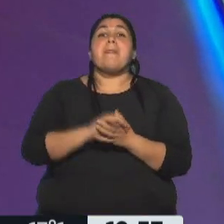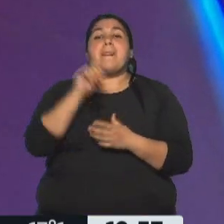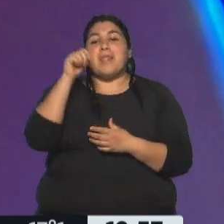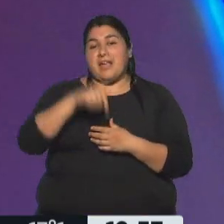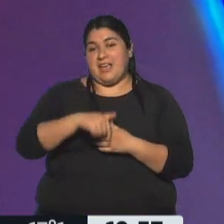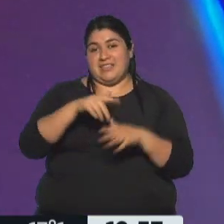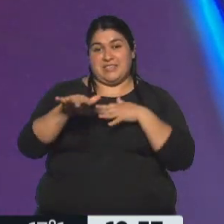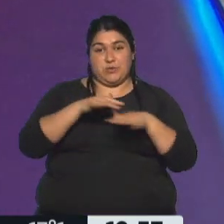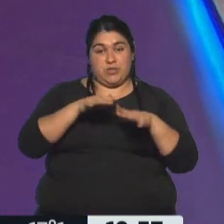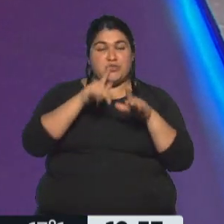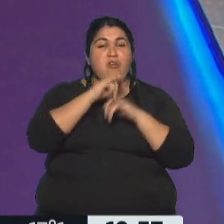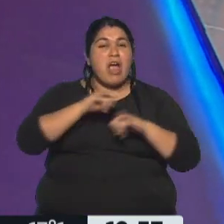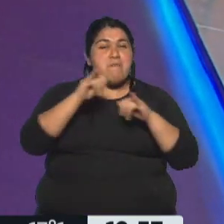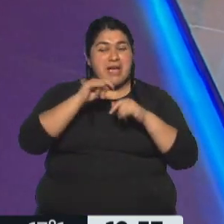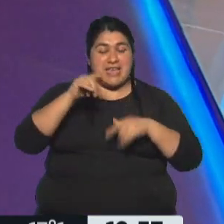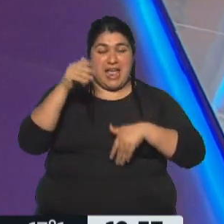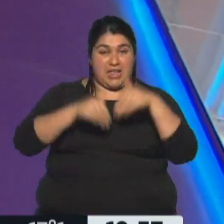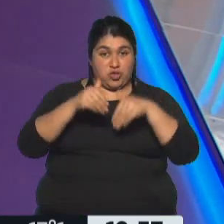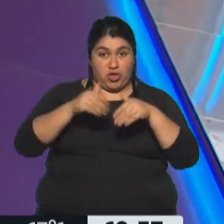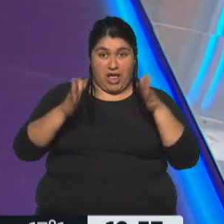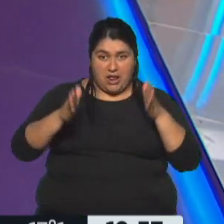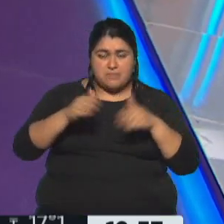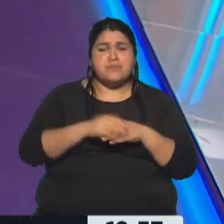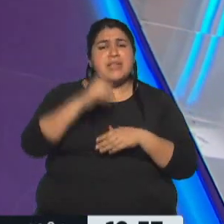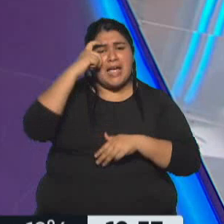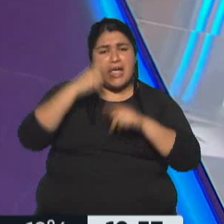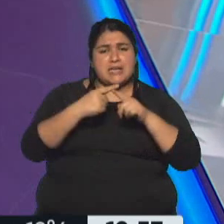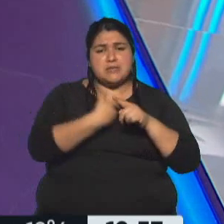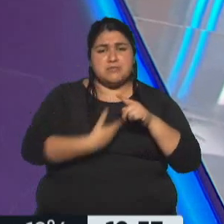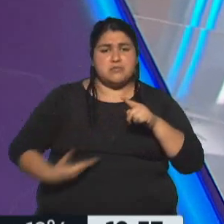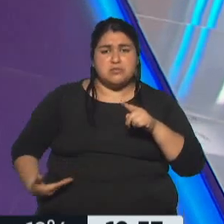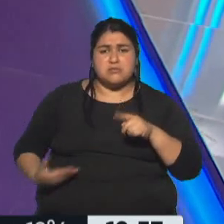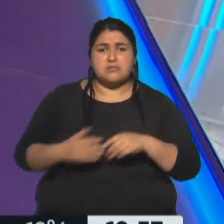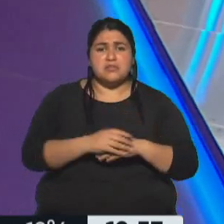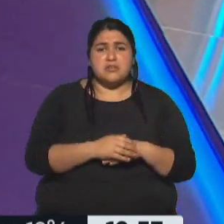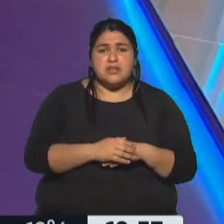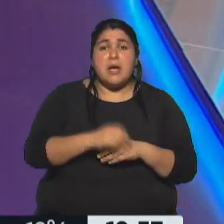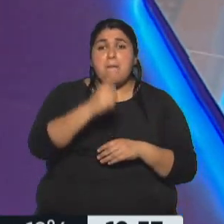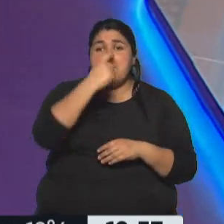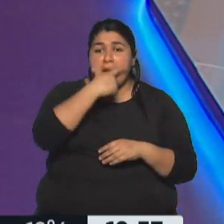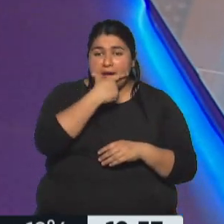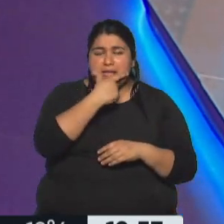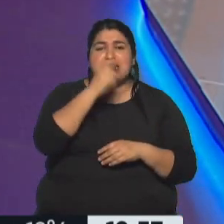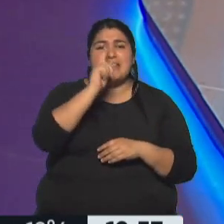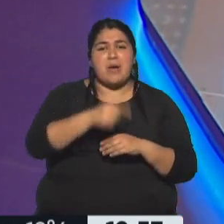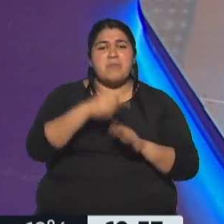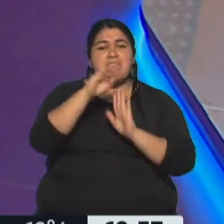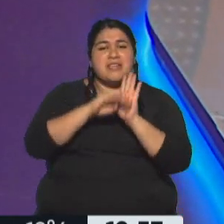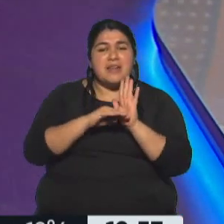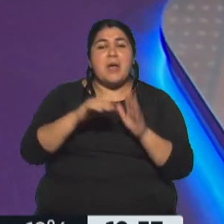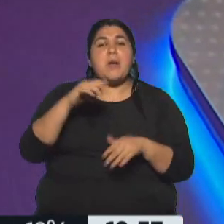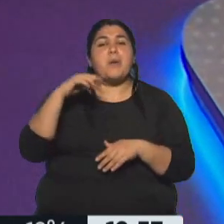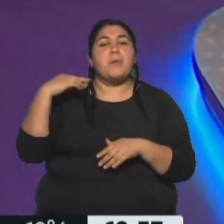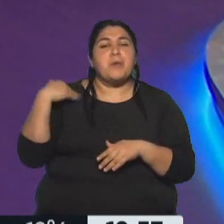el marco de la campaña electoral, el expresidente Mauricio Macri, también la candidata María Eugenia